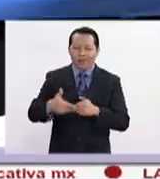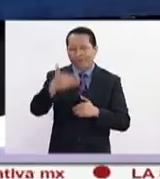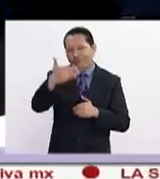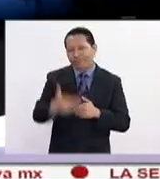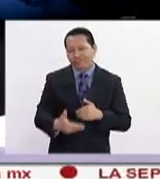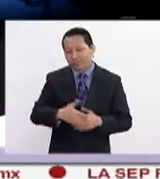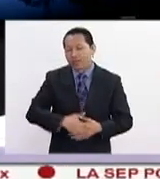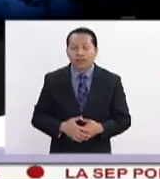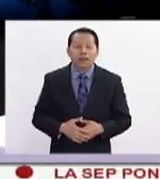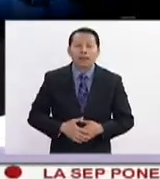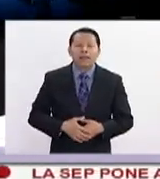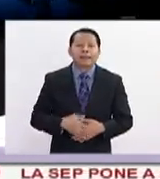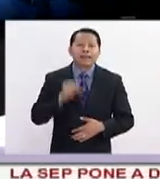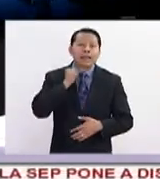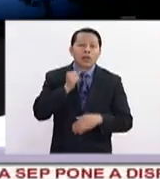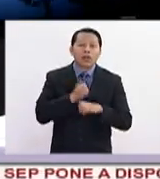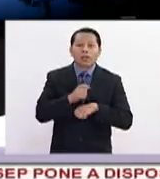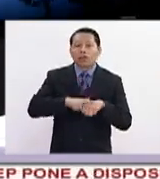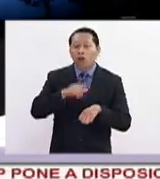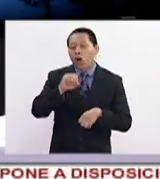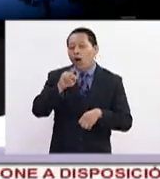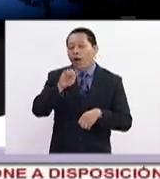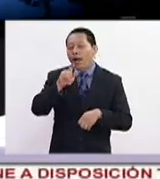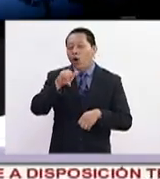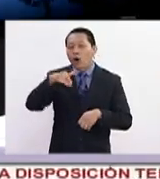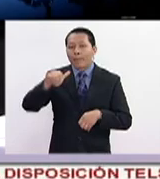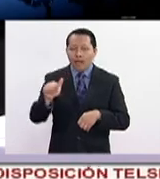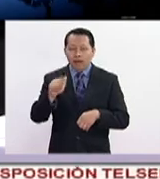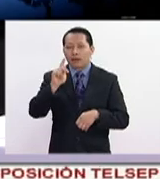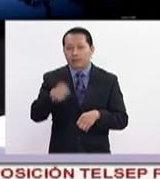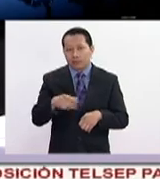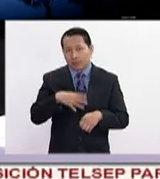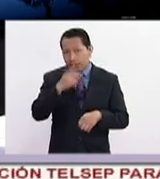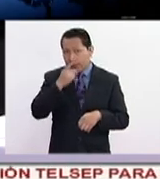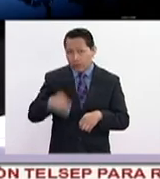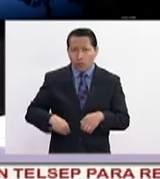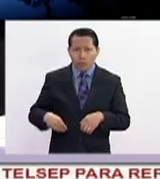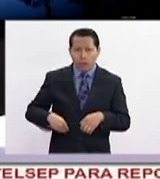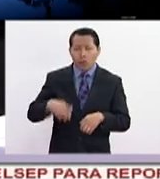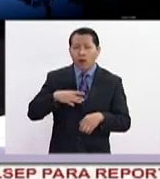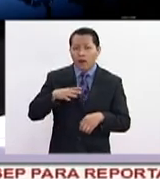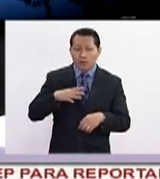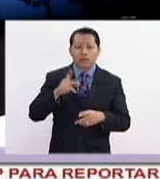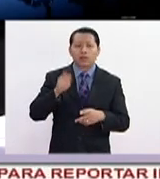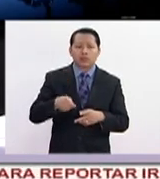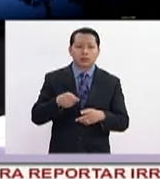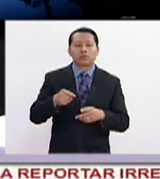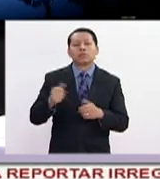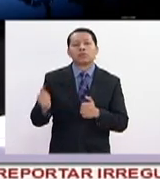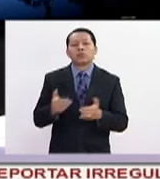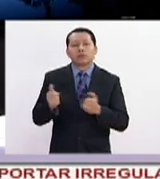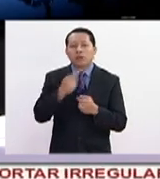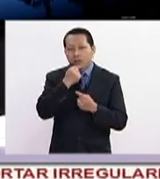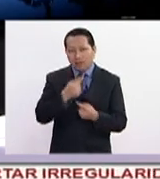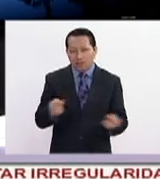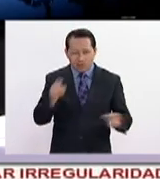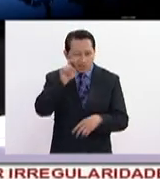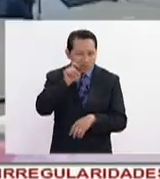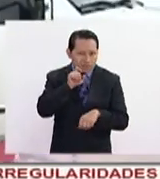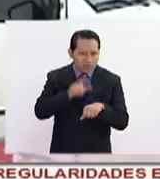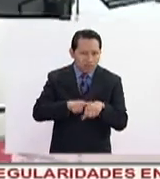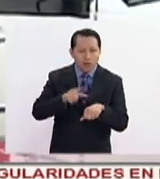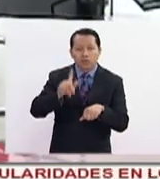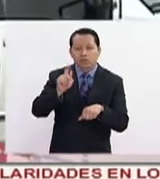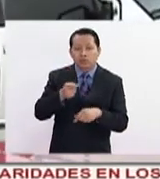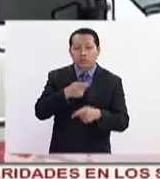El ex senador estatal de Oklahoma, Ralph Shorty, se declaró culpable de un cargo federal de tráfico sexual de menores. Esto a cambio